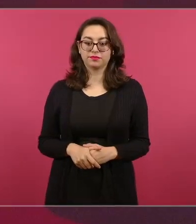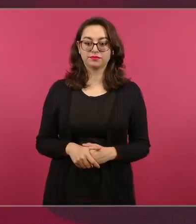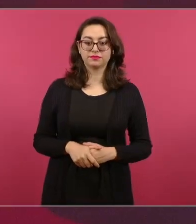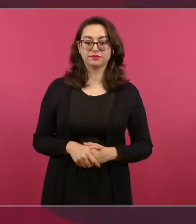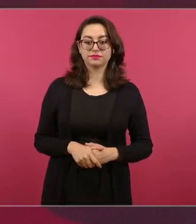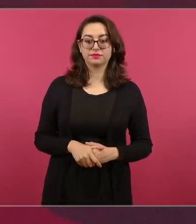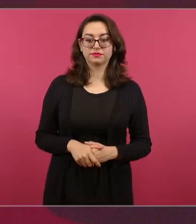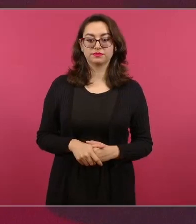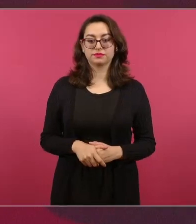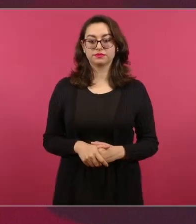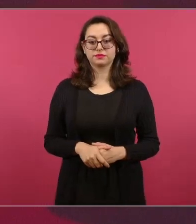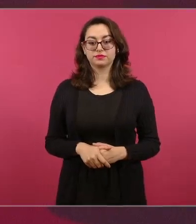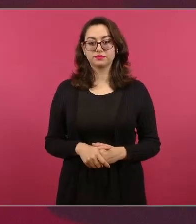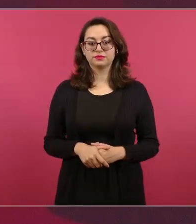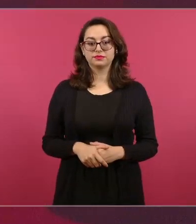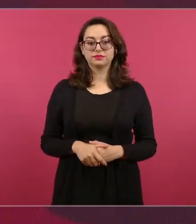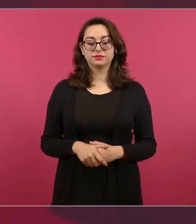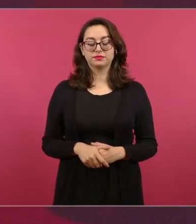tienen derecho